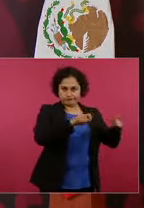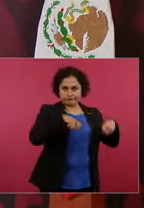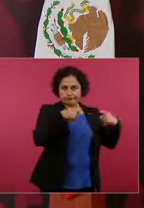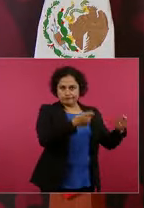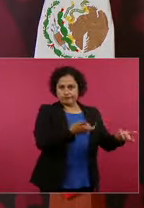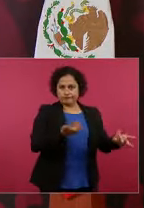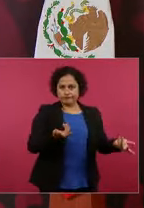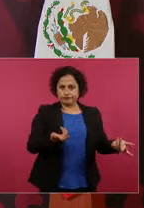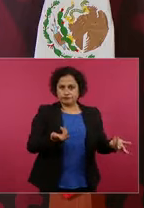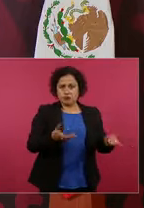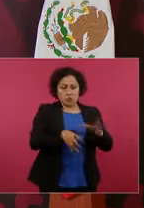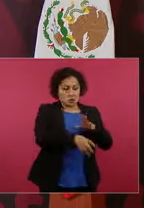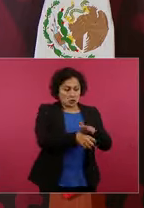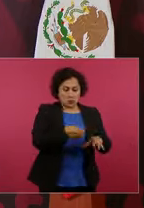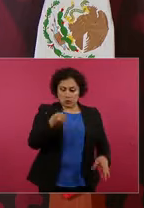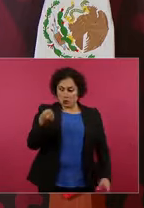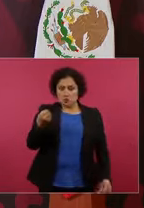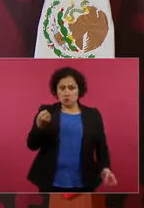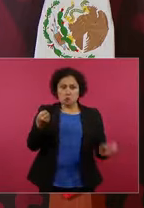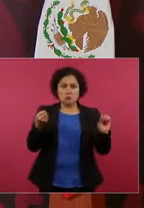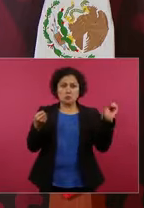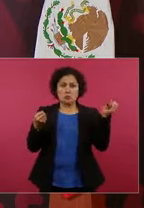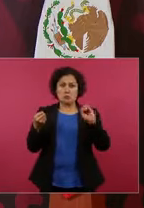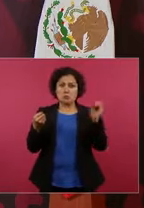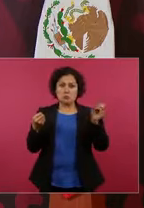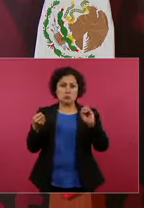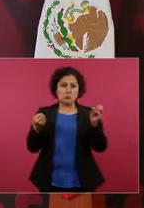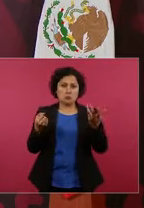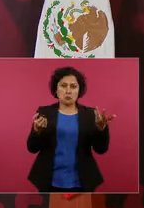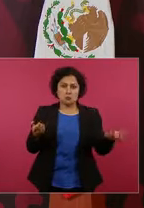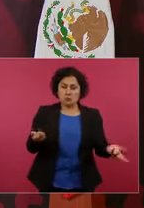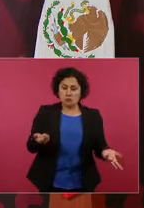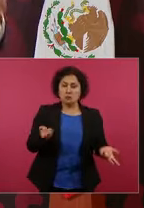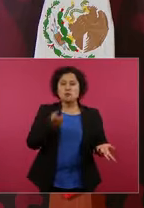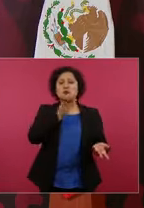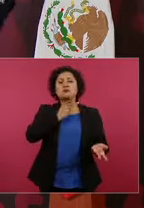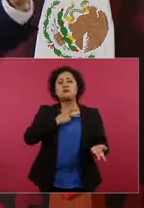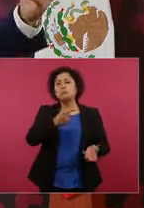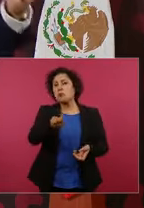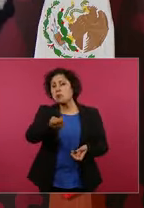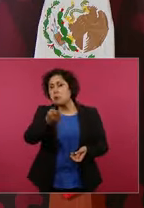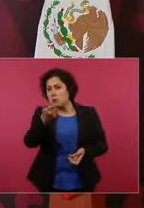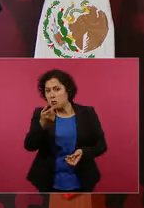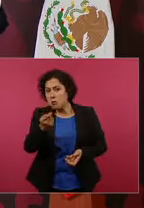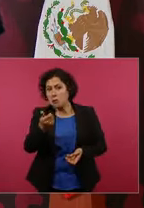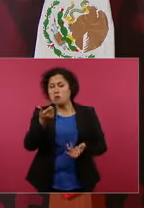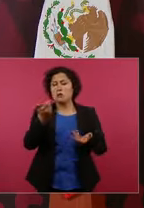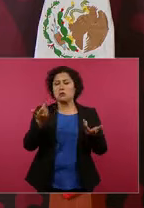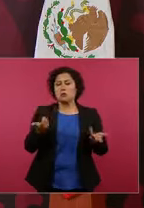No extraían, no se producía petróleo, pero ellos